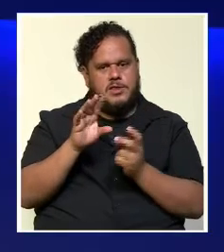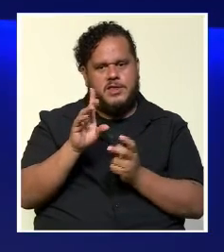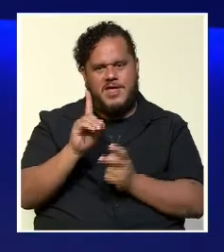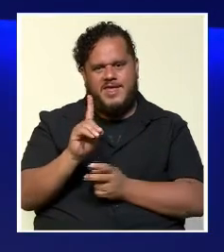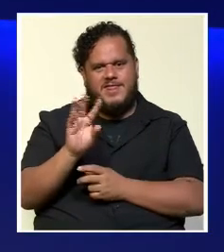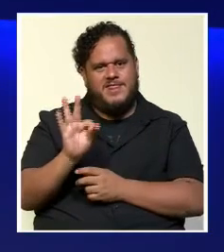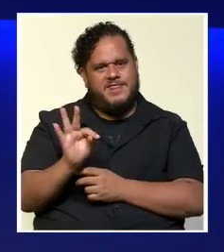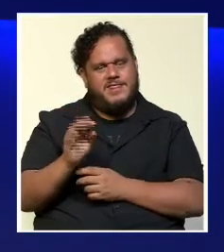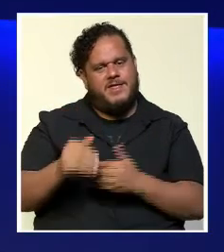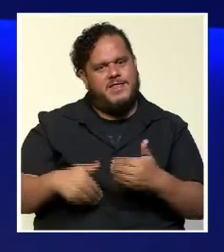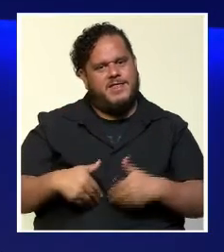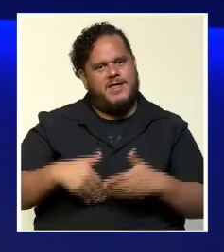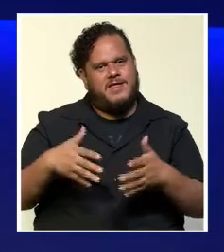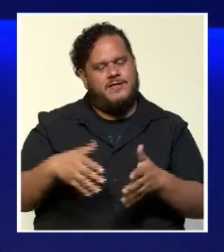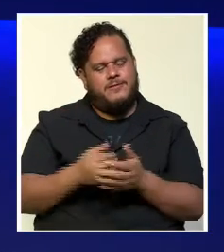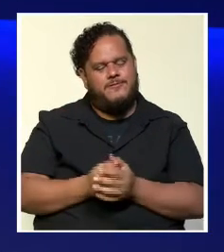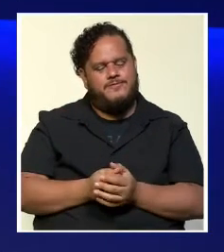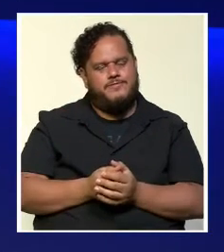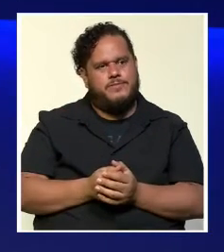técnico ad honorem,